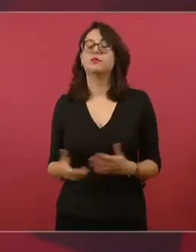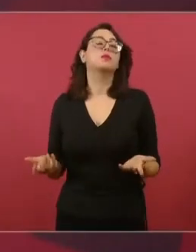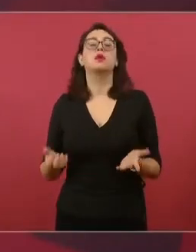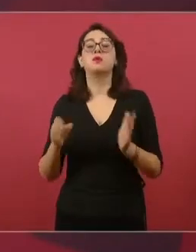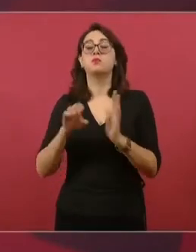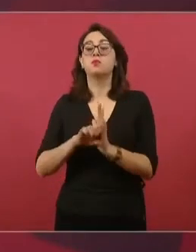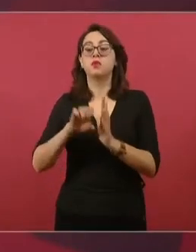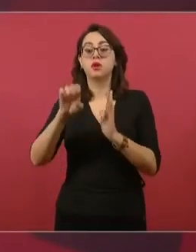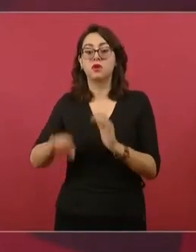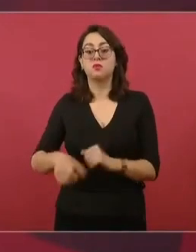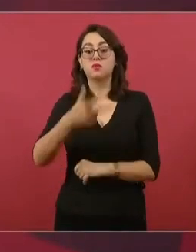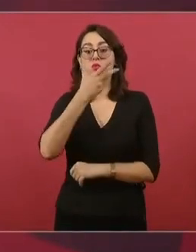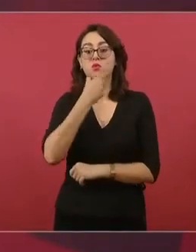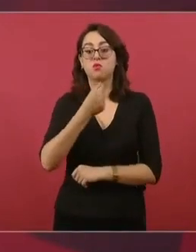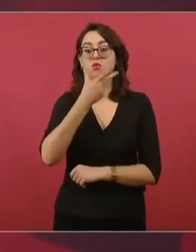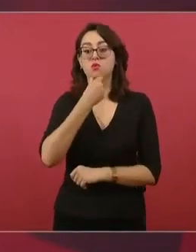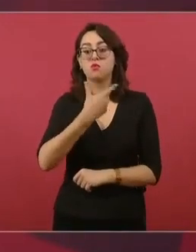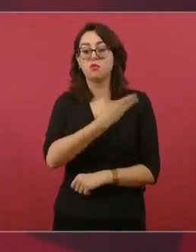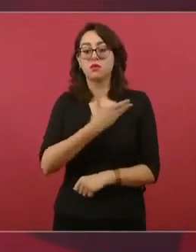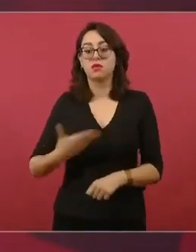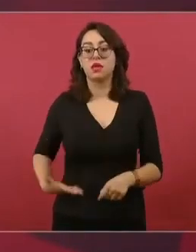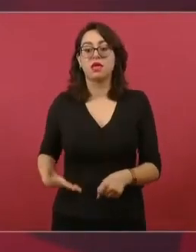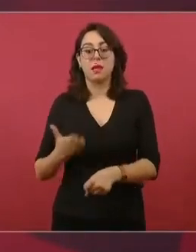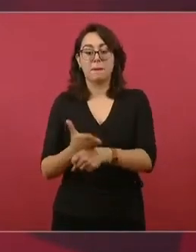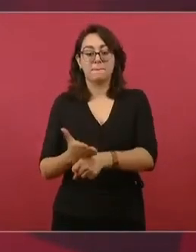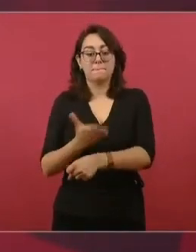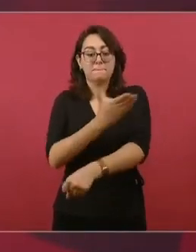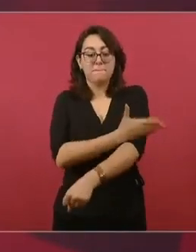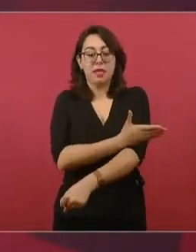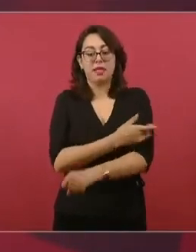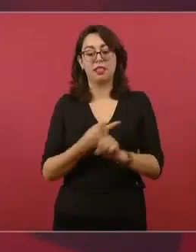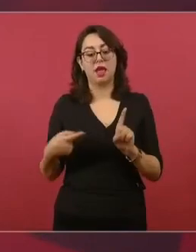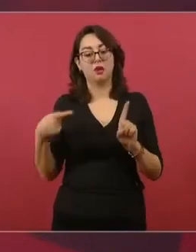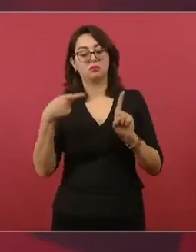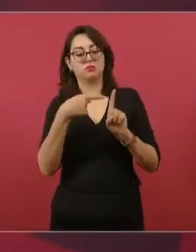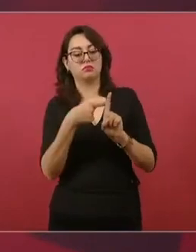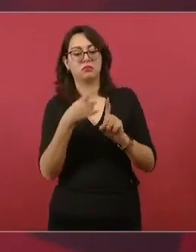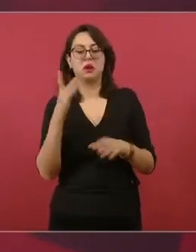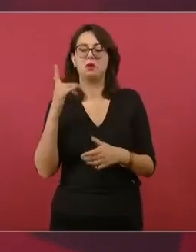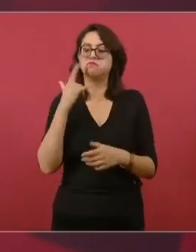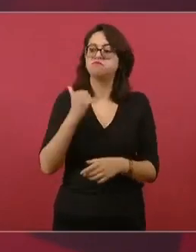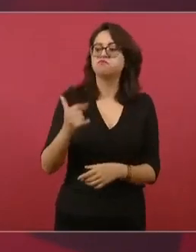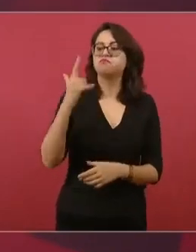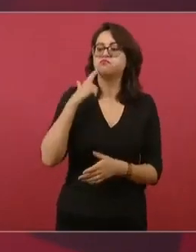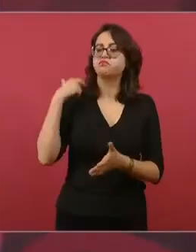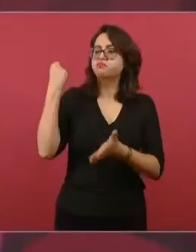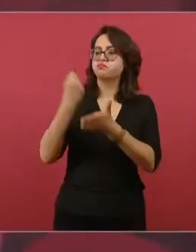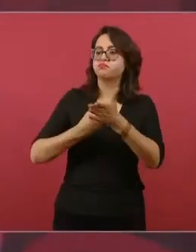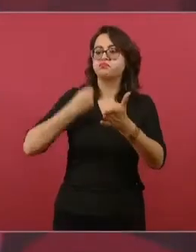bueno, Madero, pensó que solo bastaba la libertad